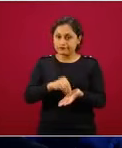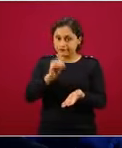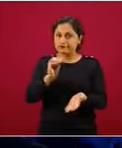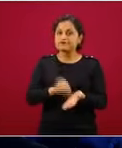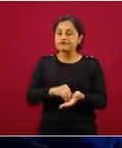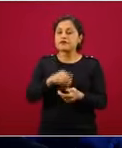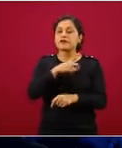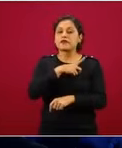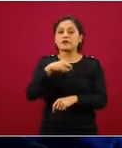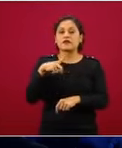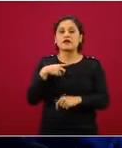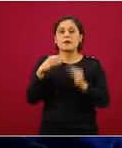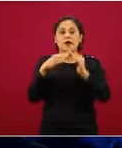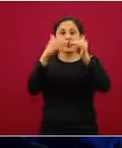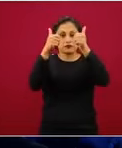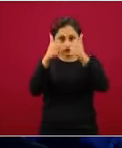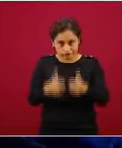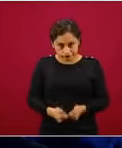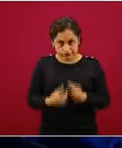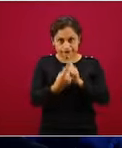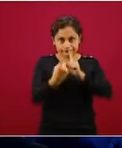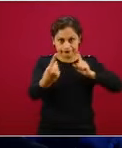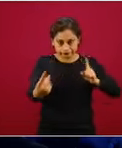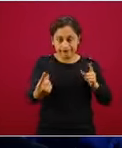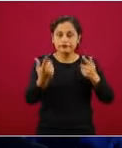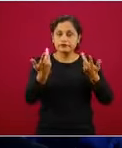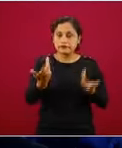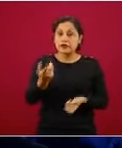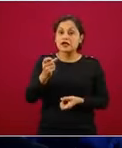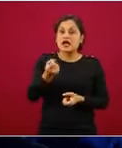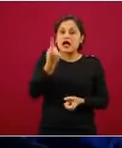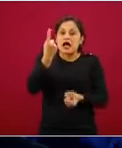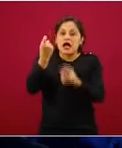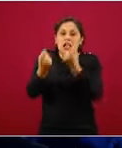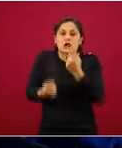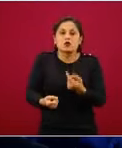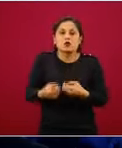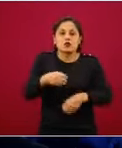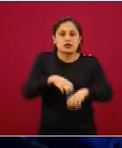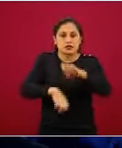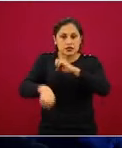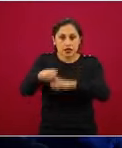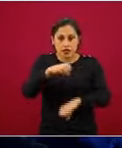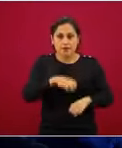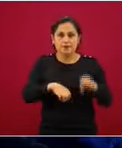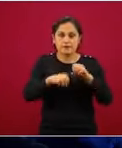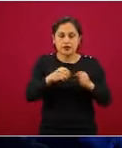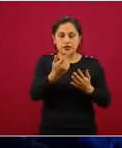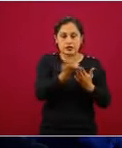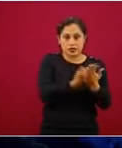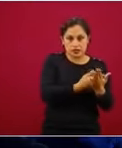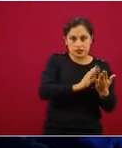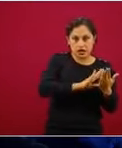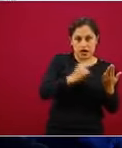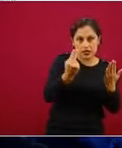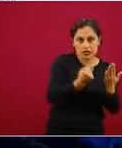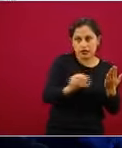público y solo entran en función las actividades esenciales, incluyendo las 3 nuevas esenciales. La